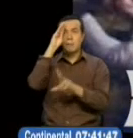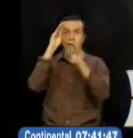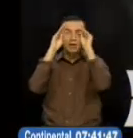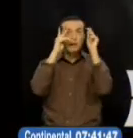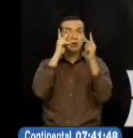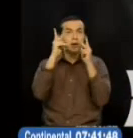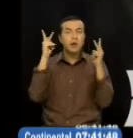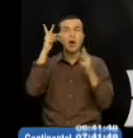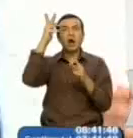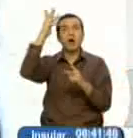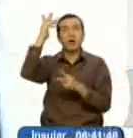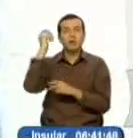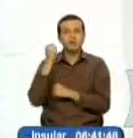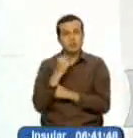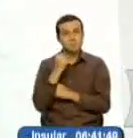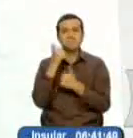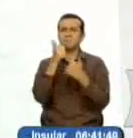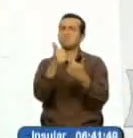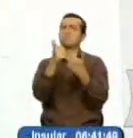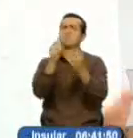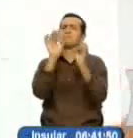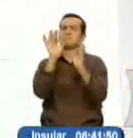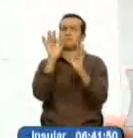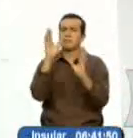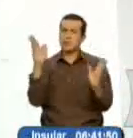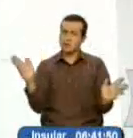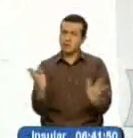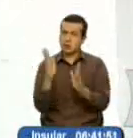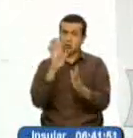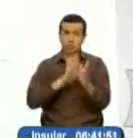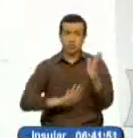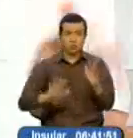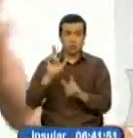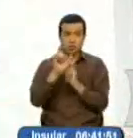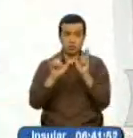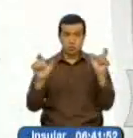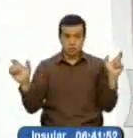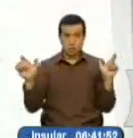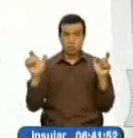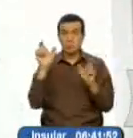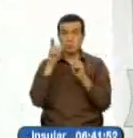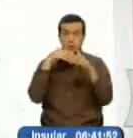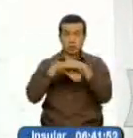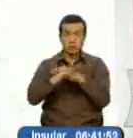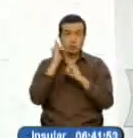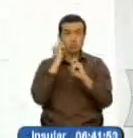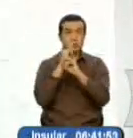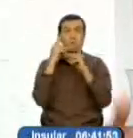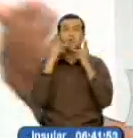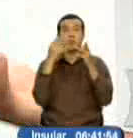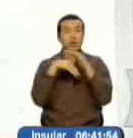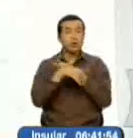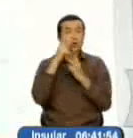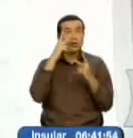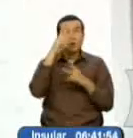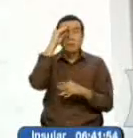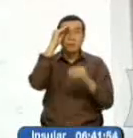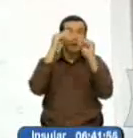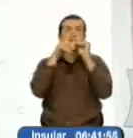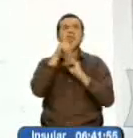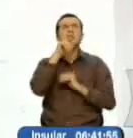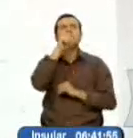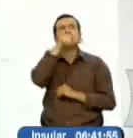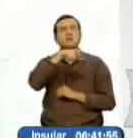conocer mejor su historia. Me parece muy bueno porque eso inculca a todos los ciudadanos y a los usuarios que visitan las instituciones públicas a poderse instruir de los